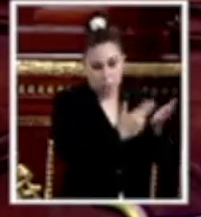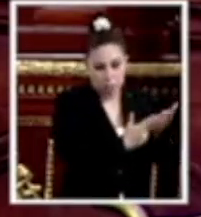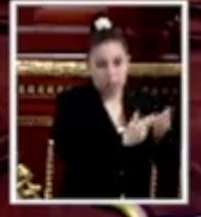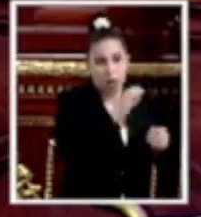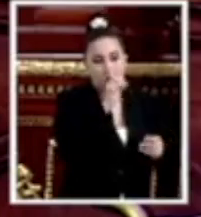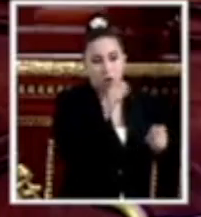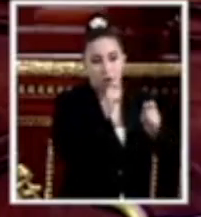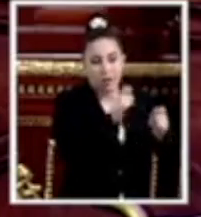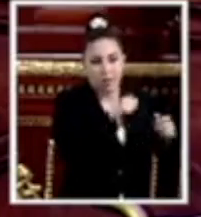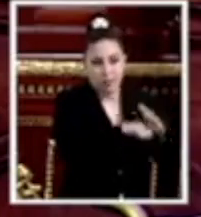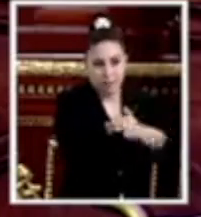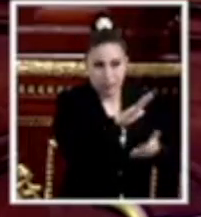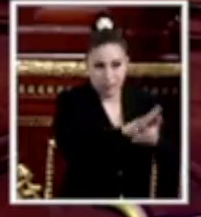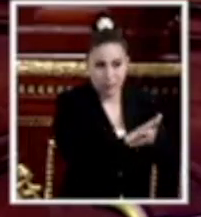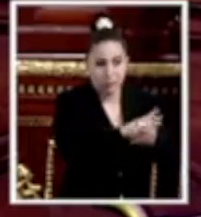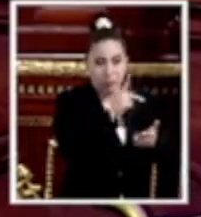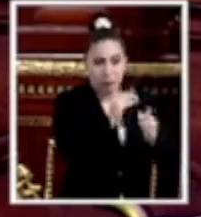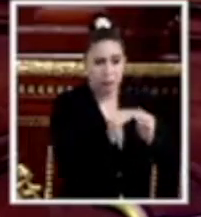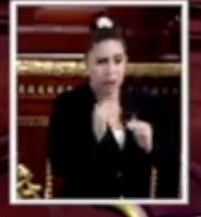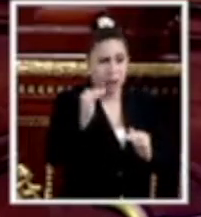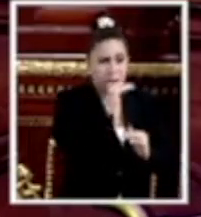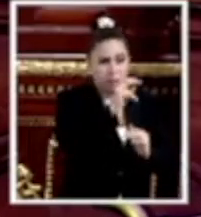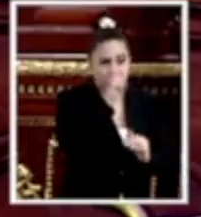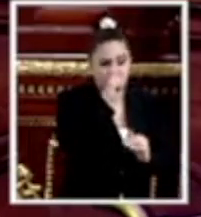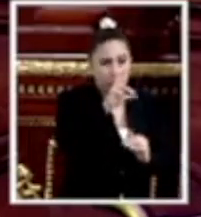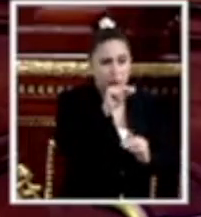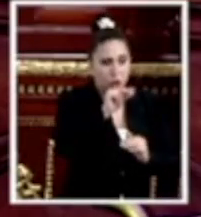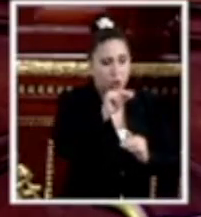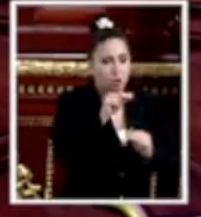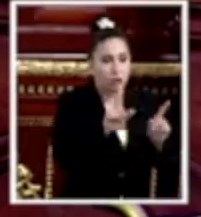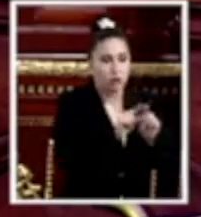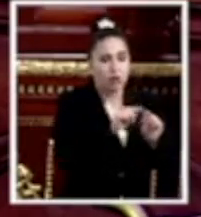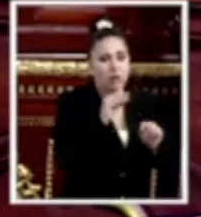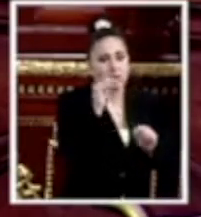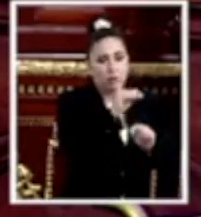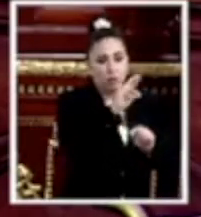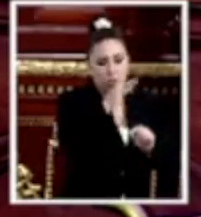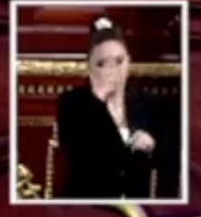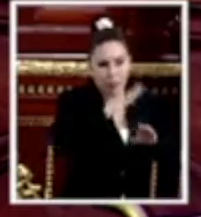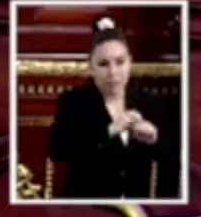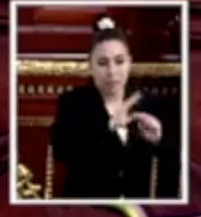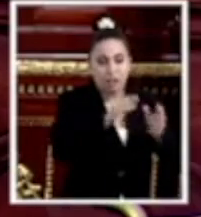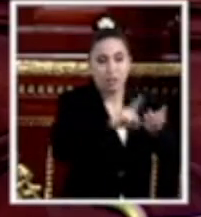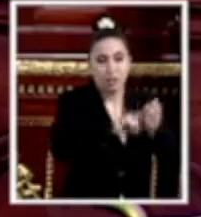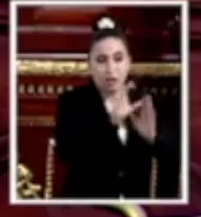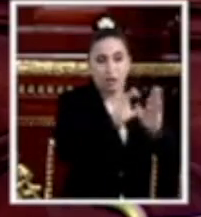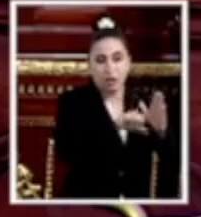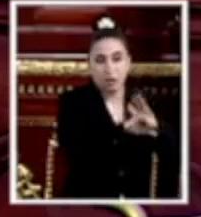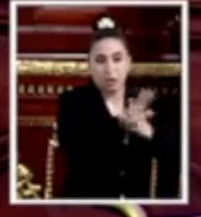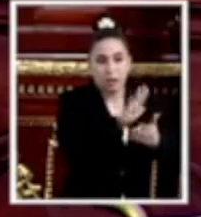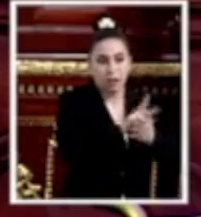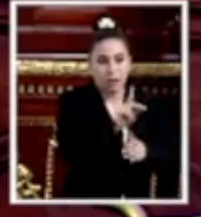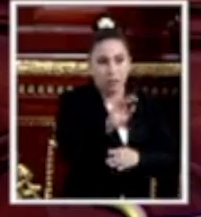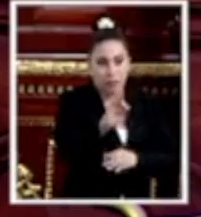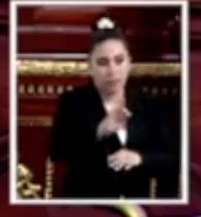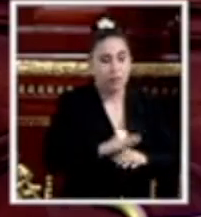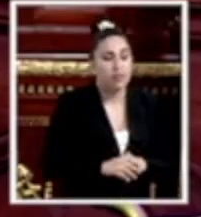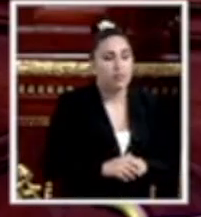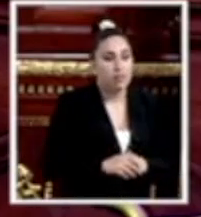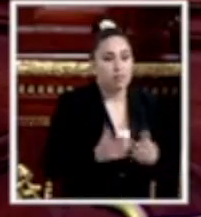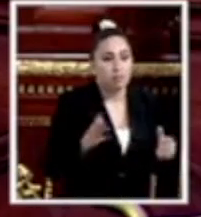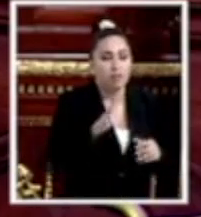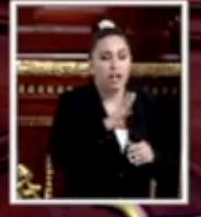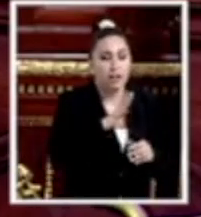estas que se contemplan en el Código Penal para el Distrito Federal, en consonancia con una